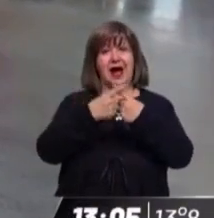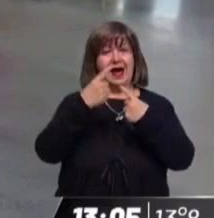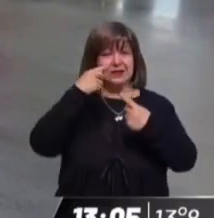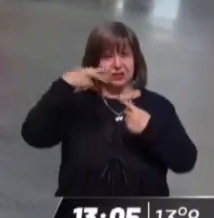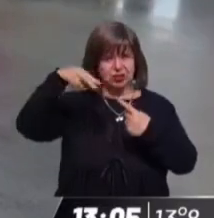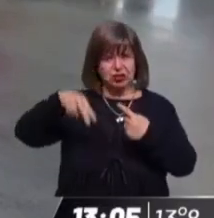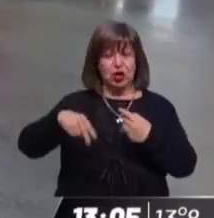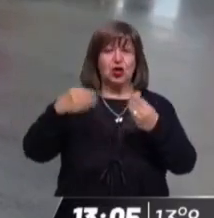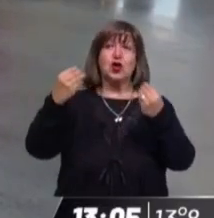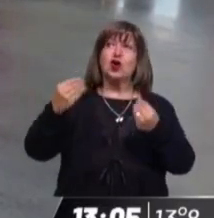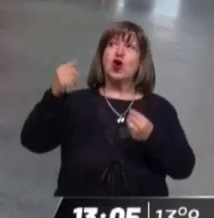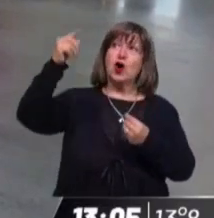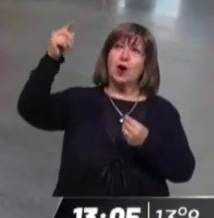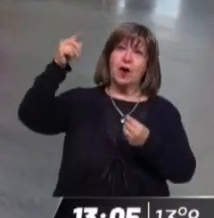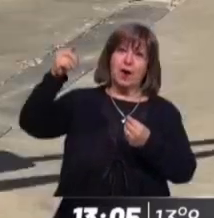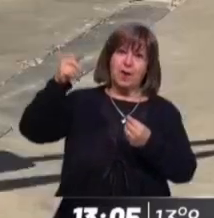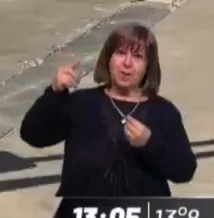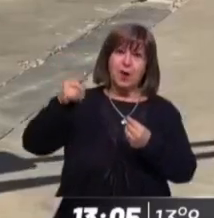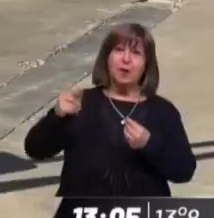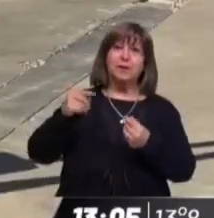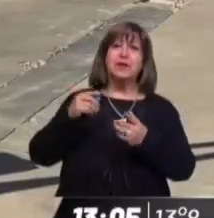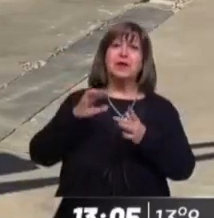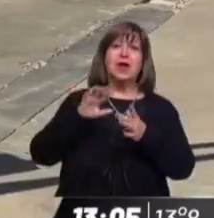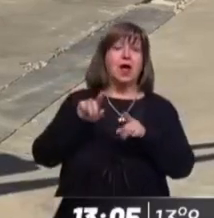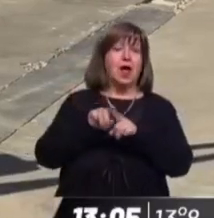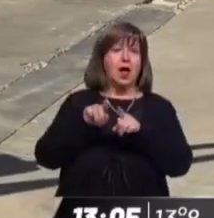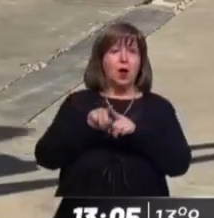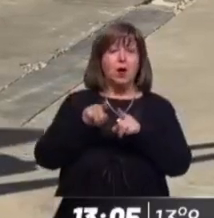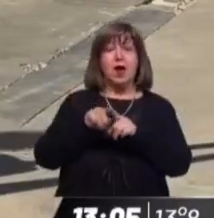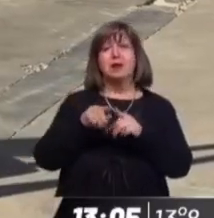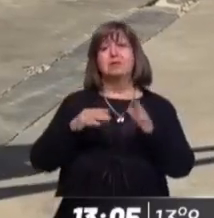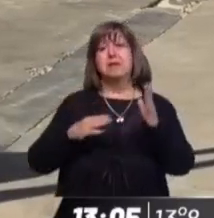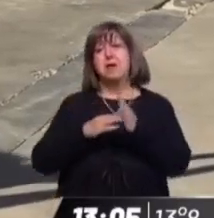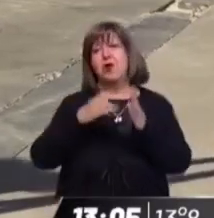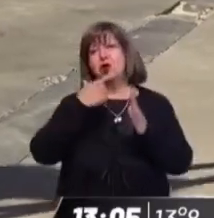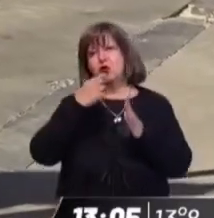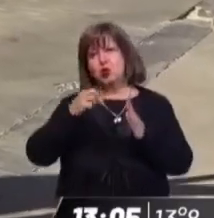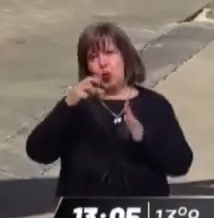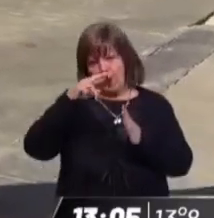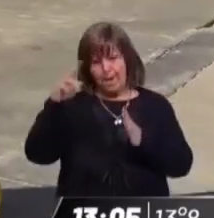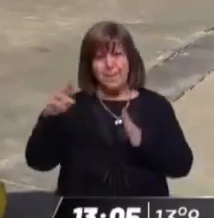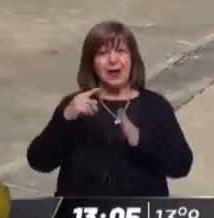valores, cómo rigen en la provincia de Mendoza, por ende también en gran parte del país.